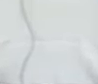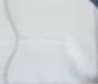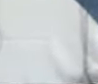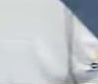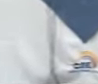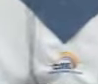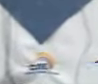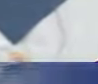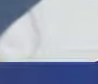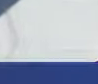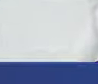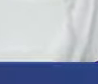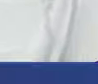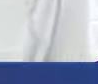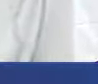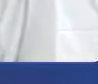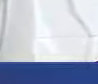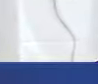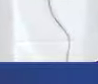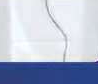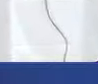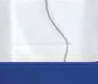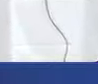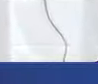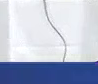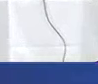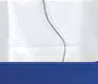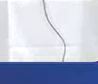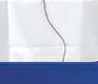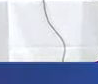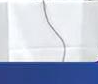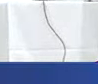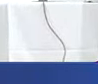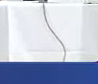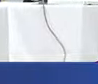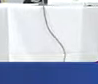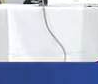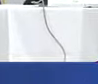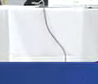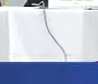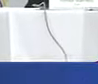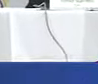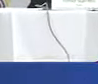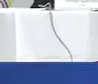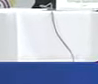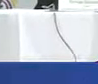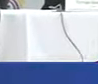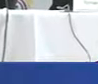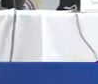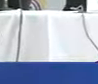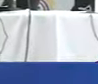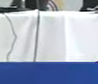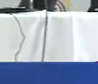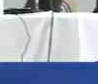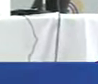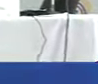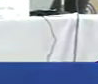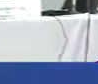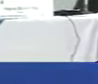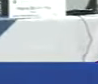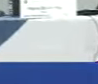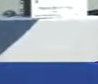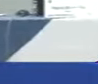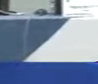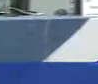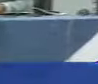algunas declaraciones la presidenta de la Junta Provincial. Vamos a escuchar. Conveniente, las organizaciones